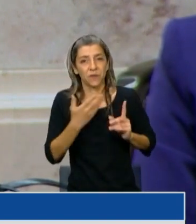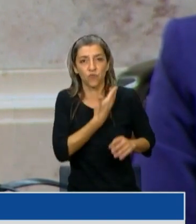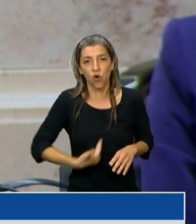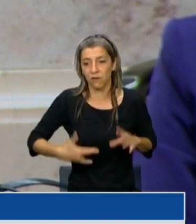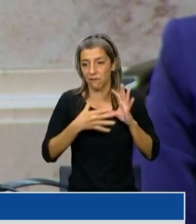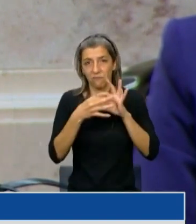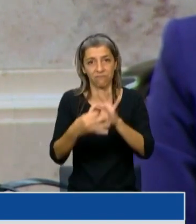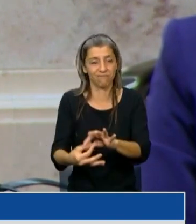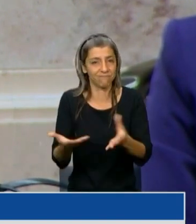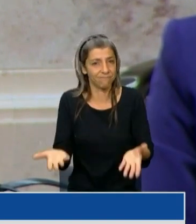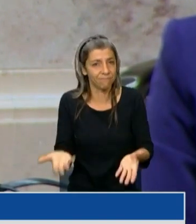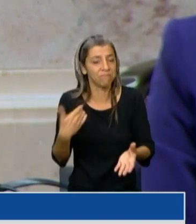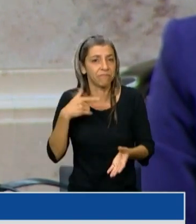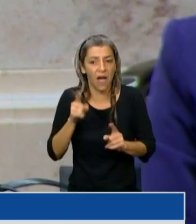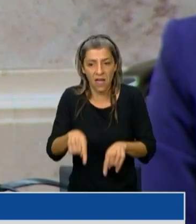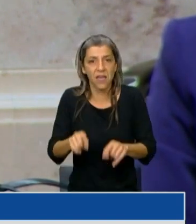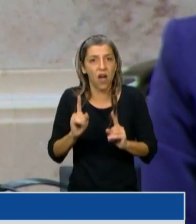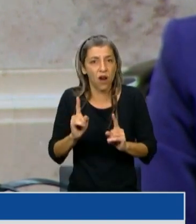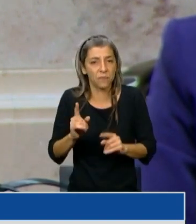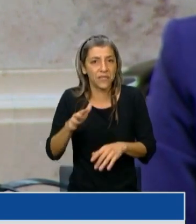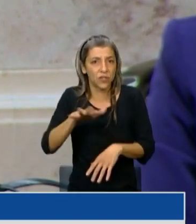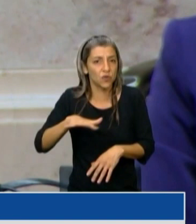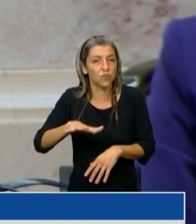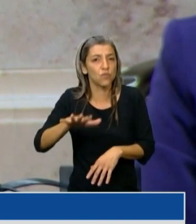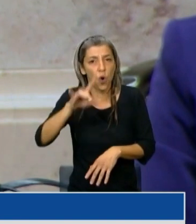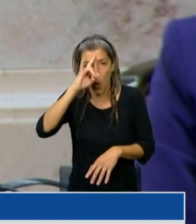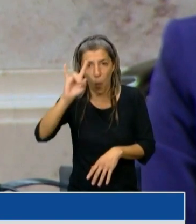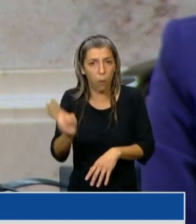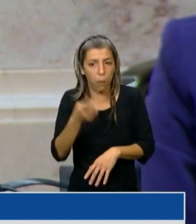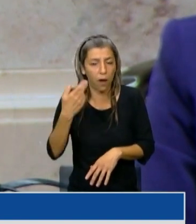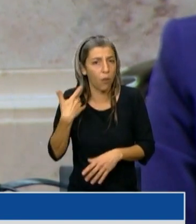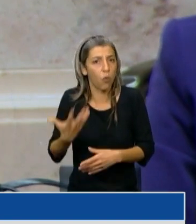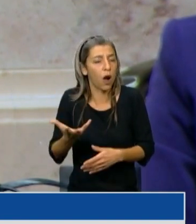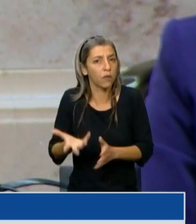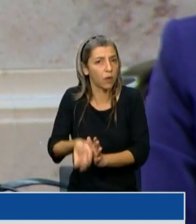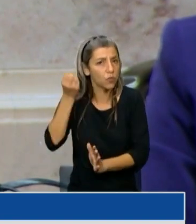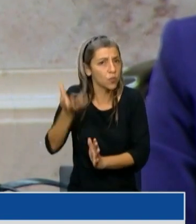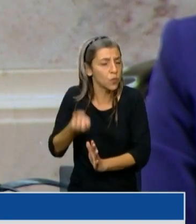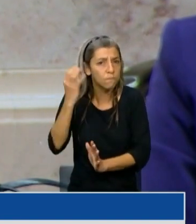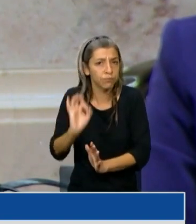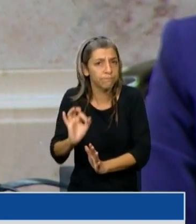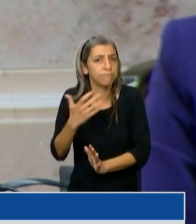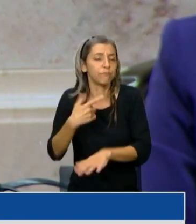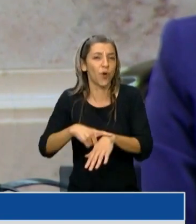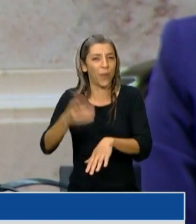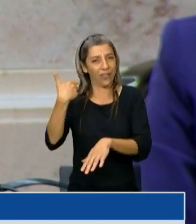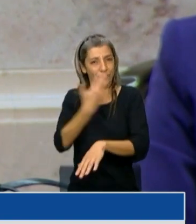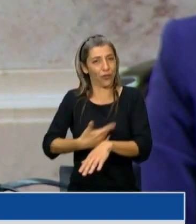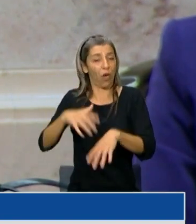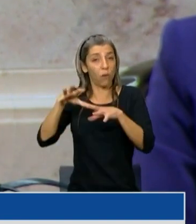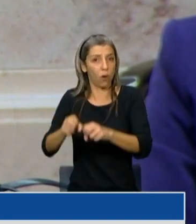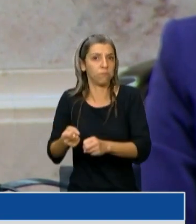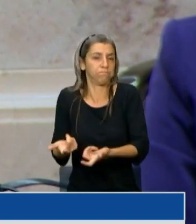llevando adelante la explotación de vaca muerta con éxito a partir de la reestatización de YPF.